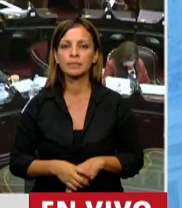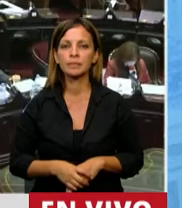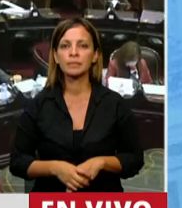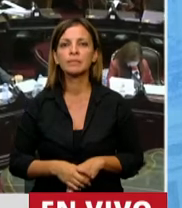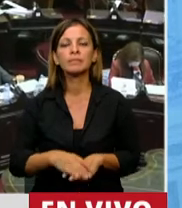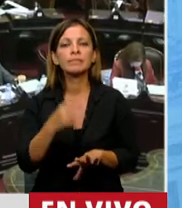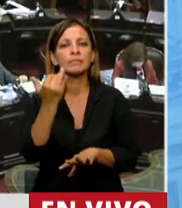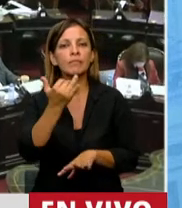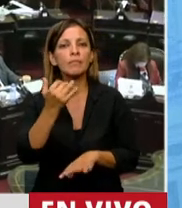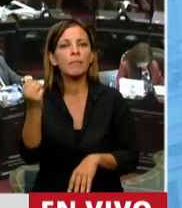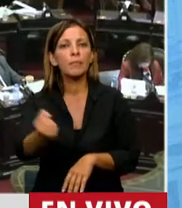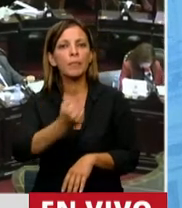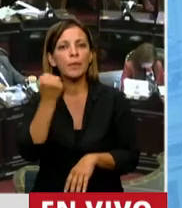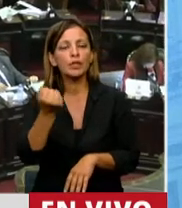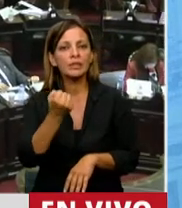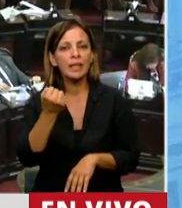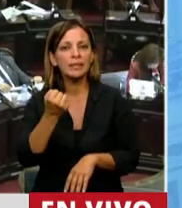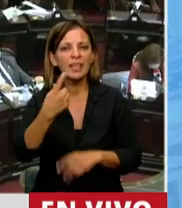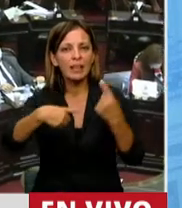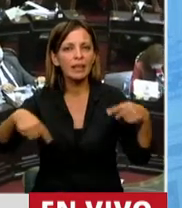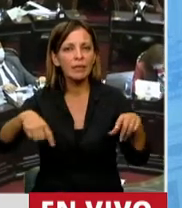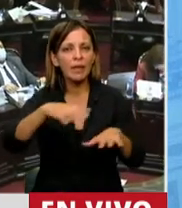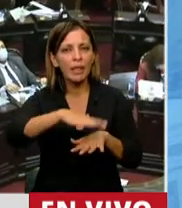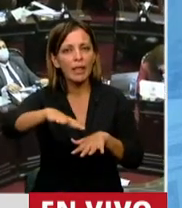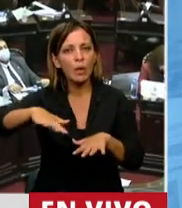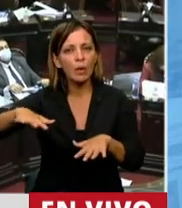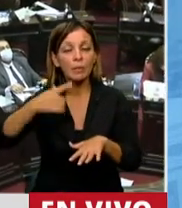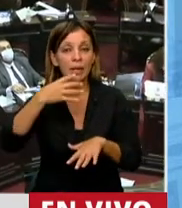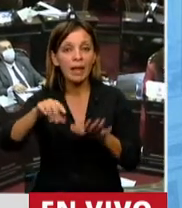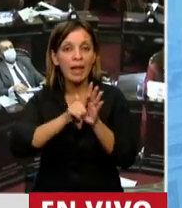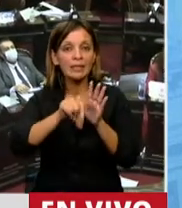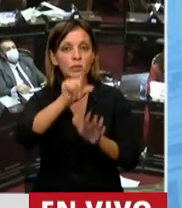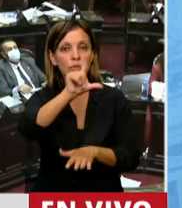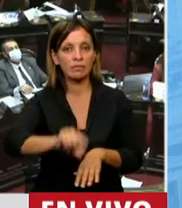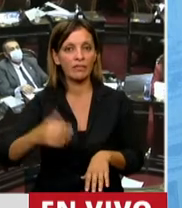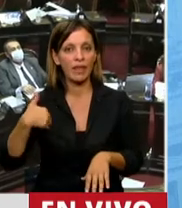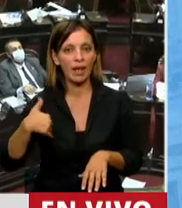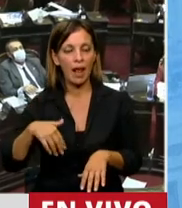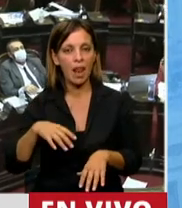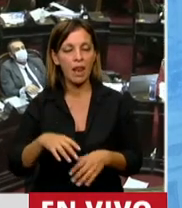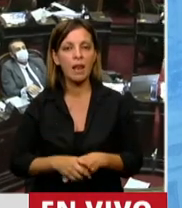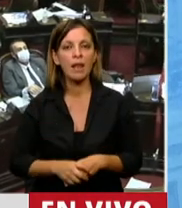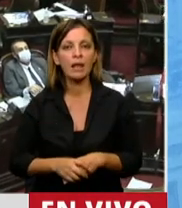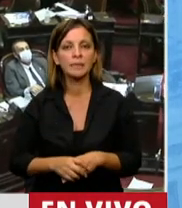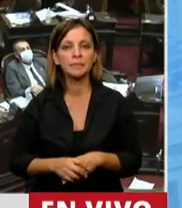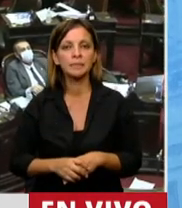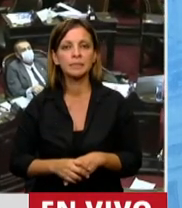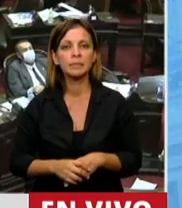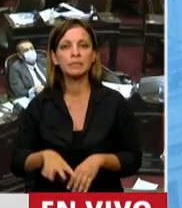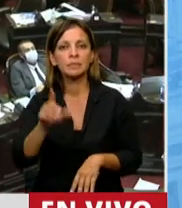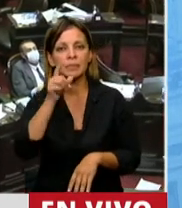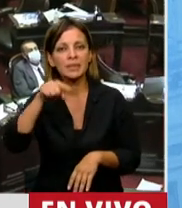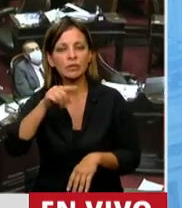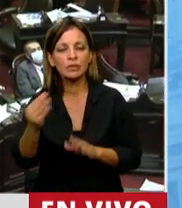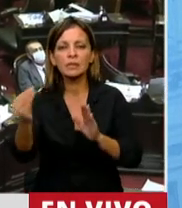tiene una gran importancia en todos los lugares, porque la verdad que esta es una ley federal. Creo que lo que se le ha agregado a